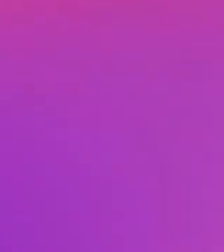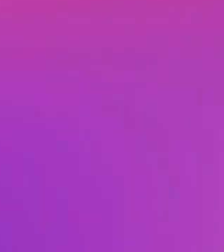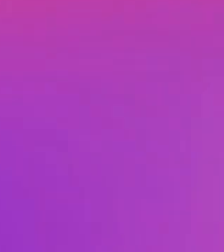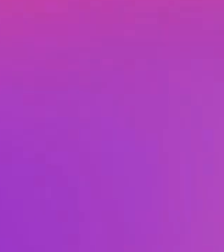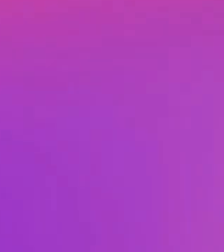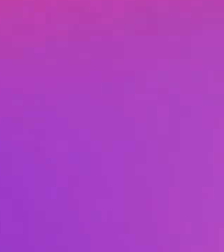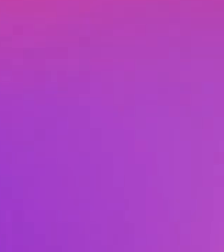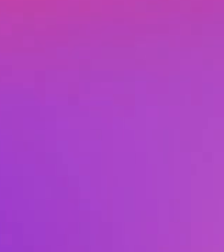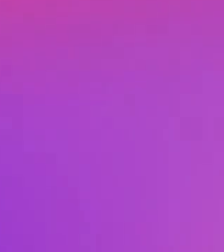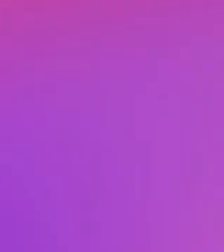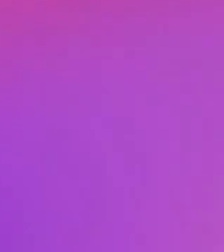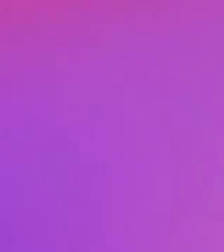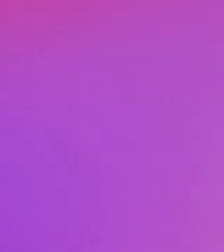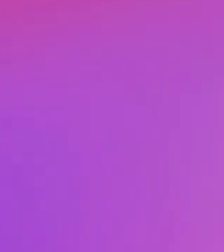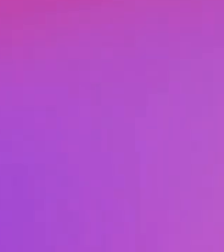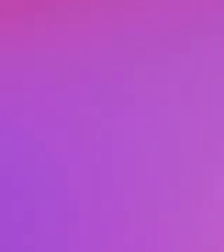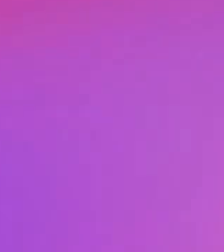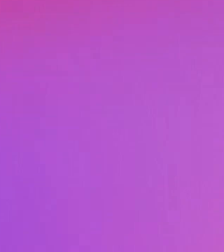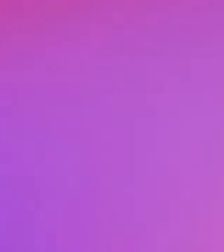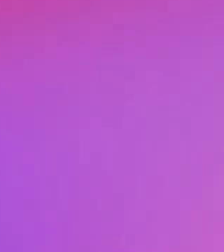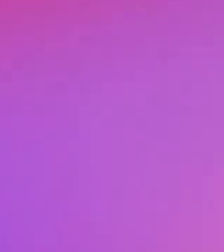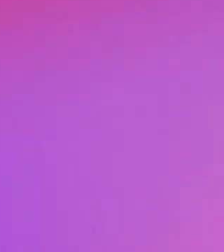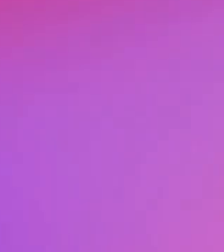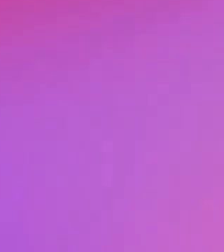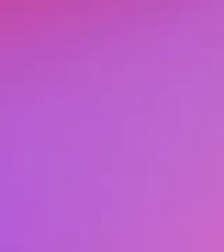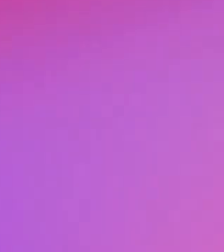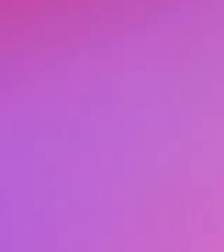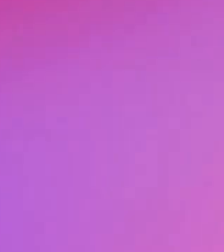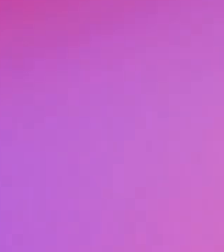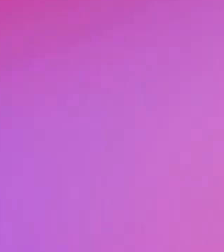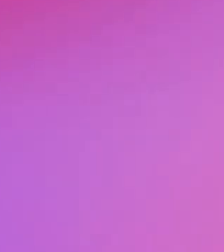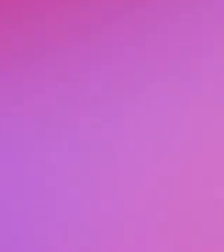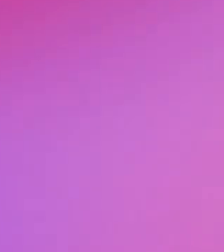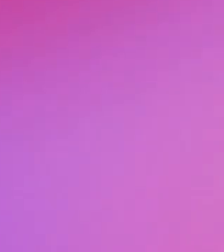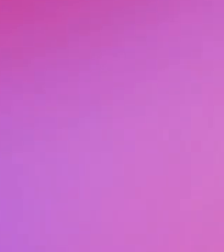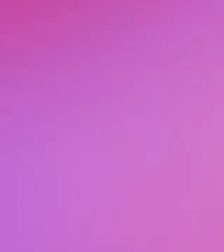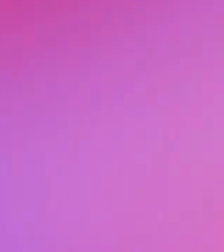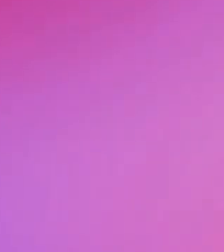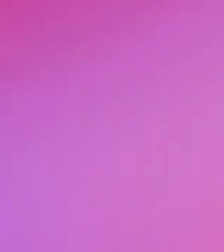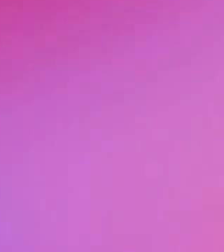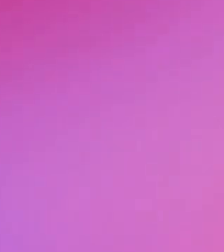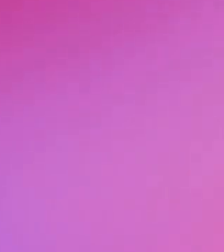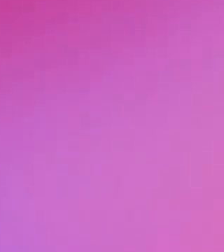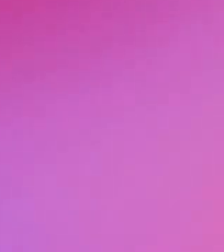conalitec.cep.gov.mx. Y recuerda que también cuentas con el sitio